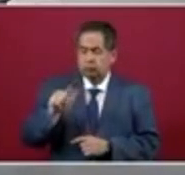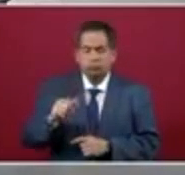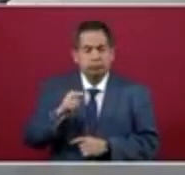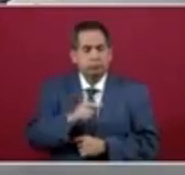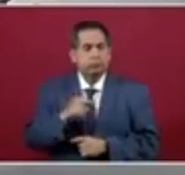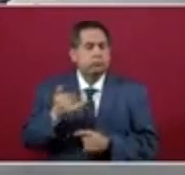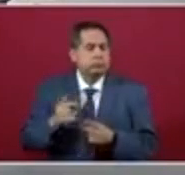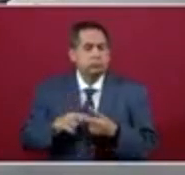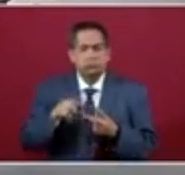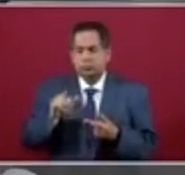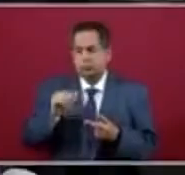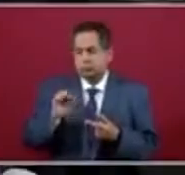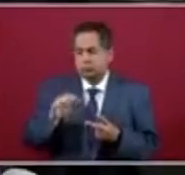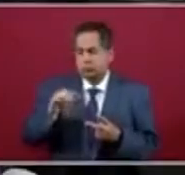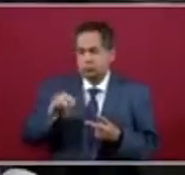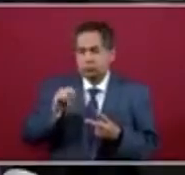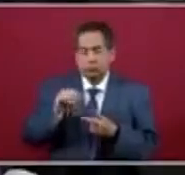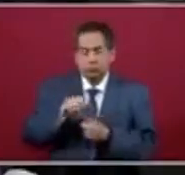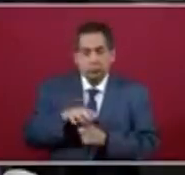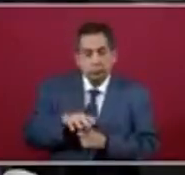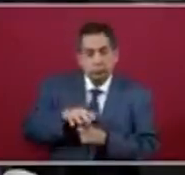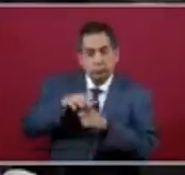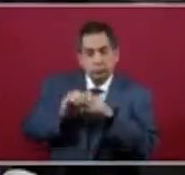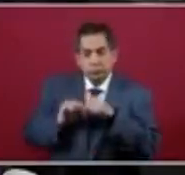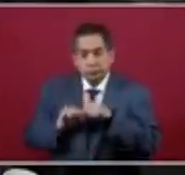Moreno Valle despegó